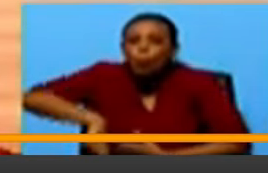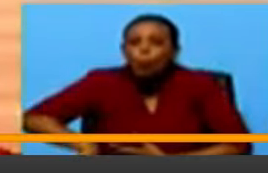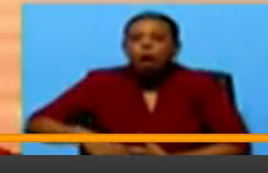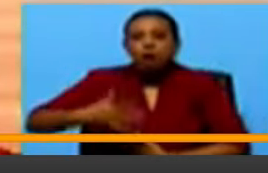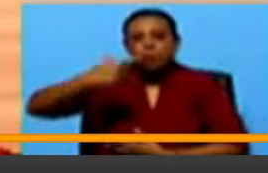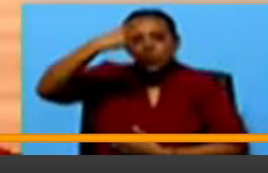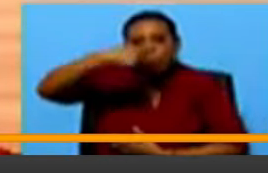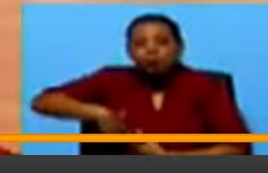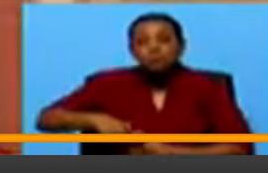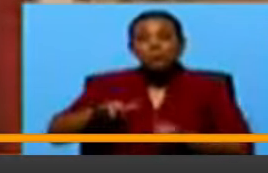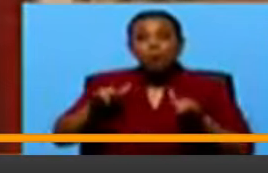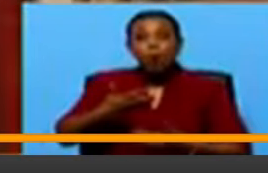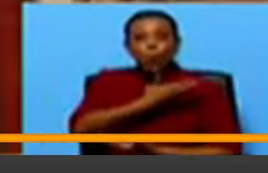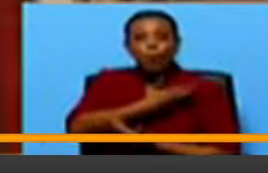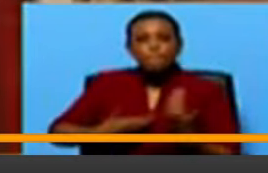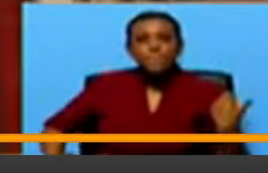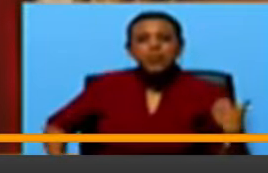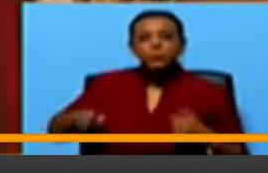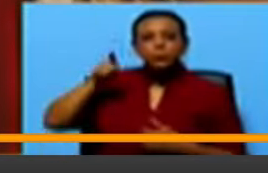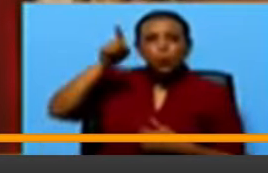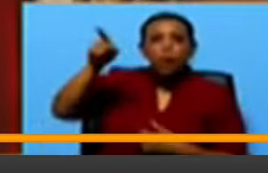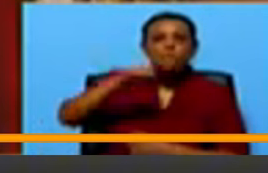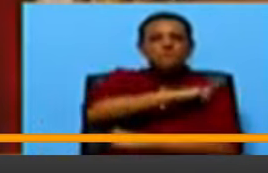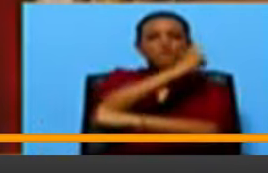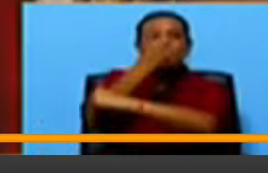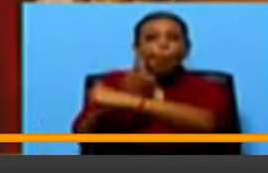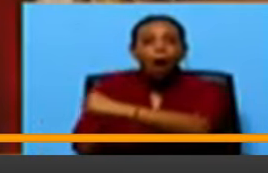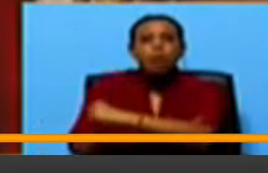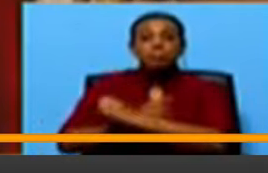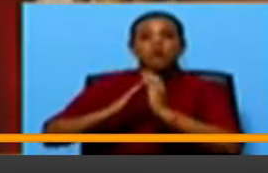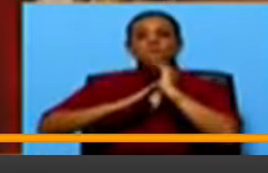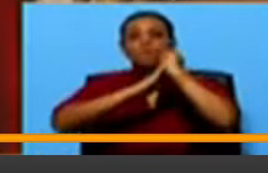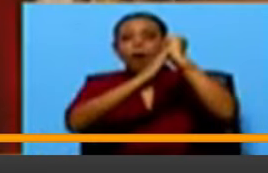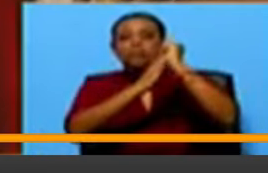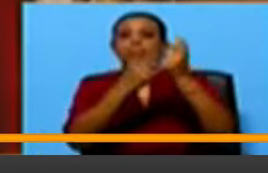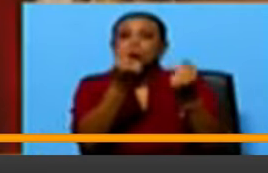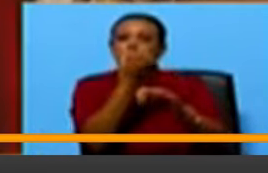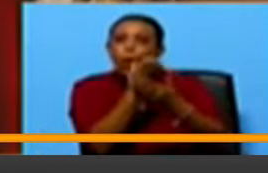convertida como se ha convertido en una superpotencia de la humanidad,